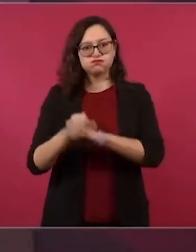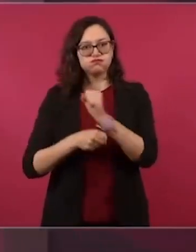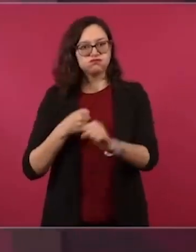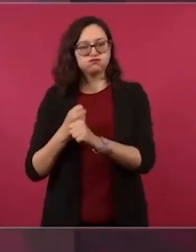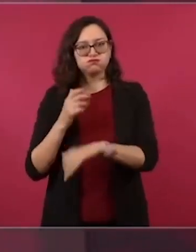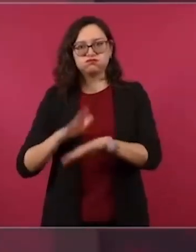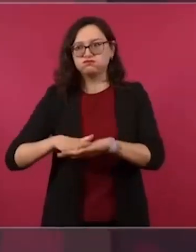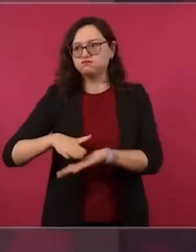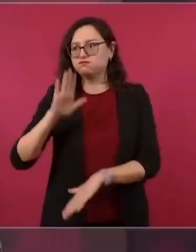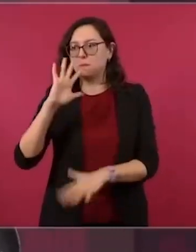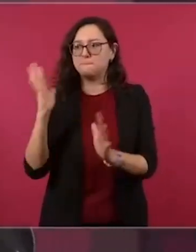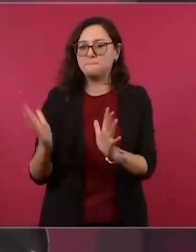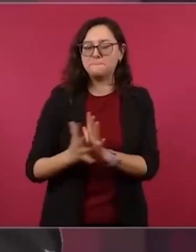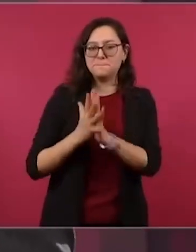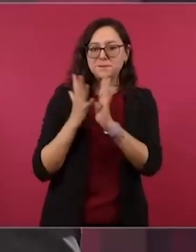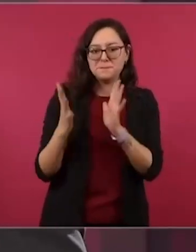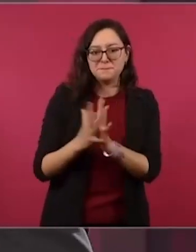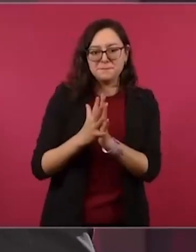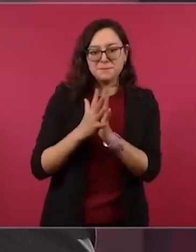Y